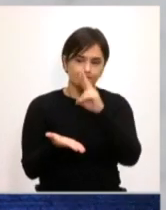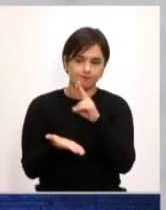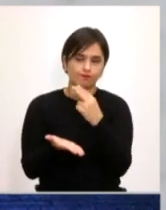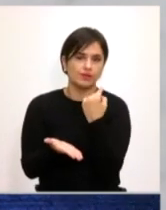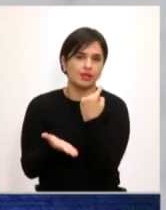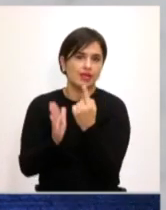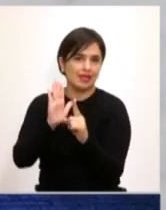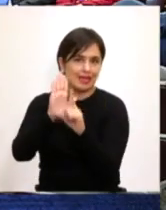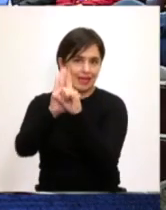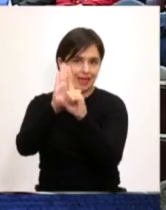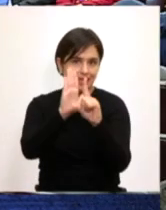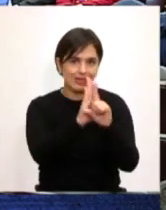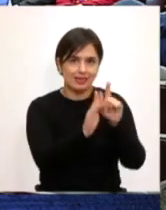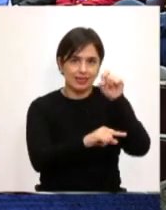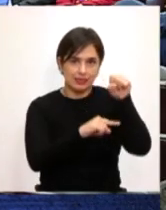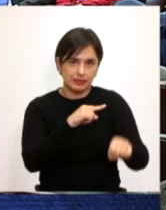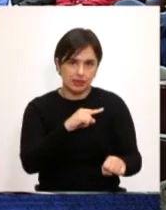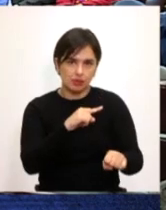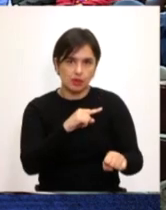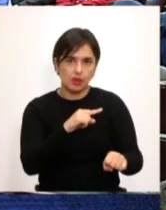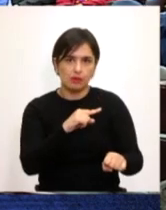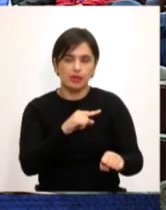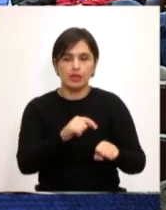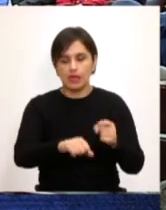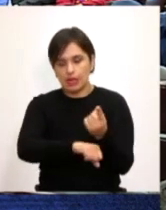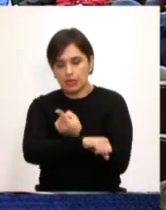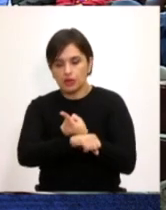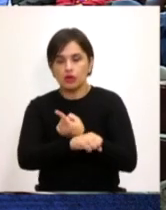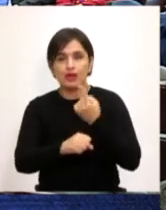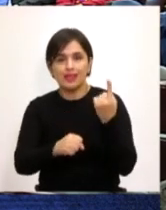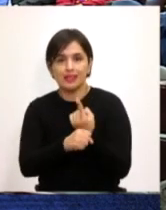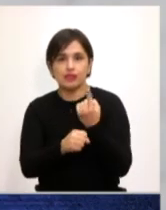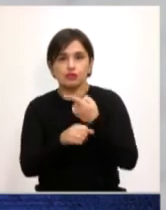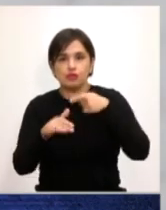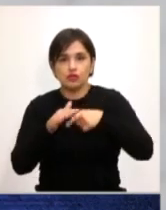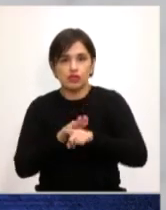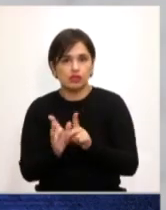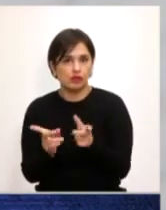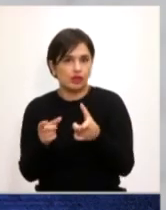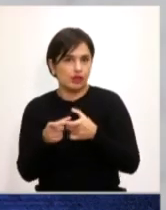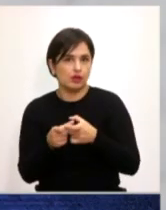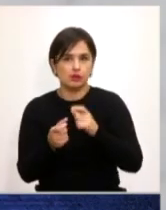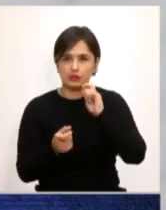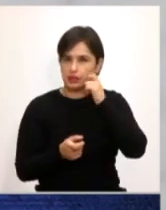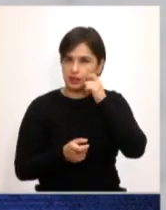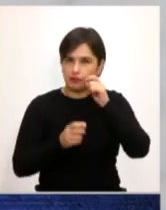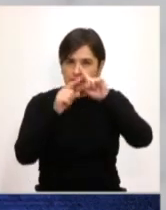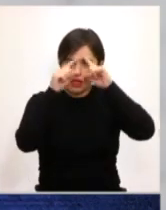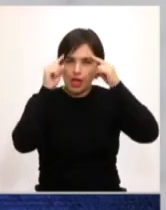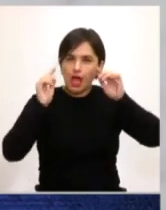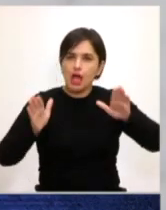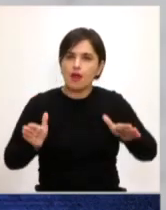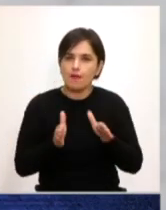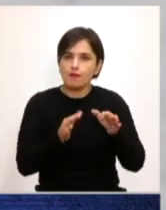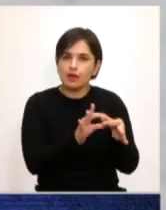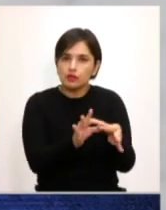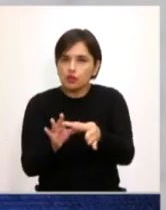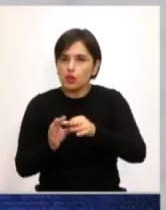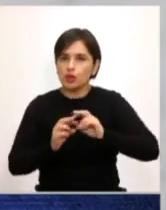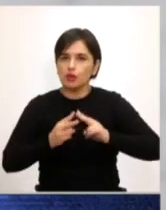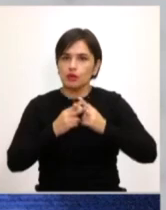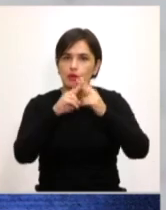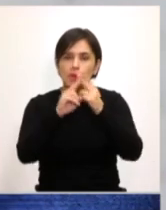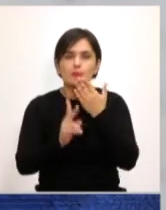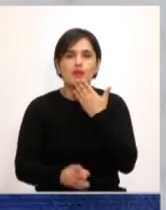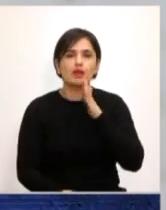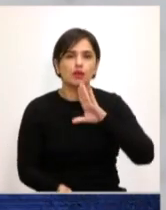ley despachada y cada hora de discusión en comisiones representan un esfuerzo conjunto por construir un mejor